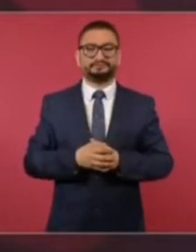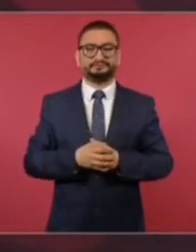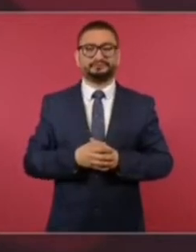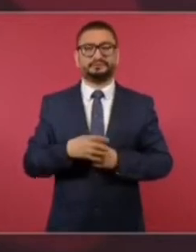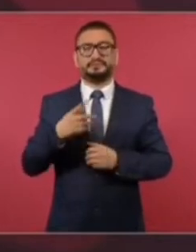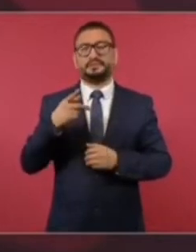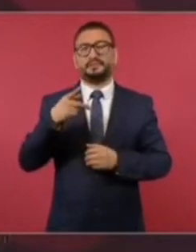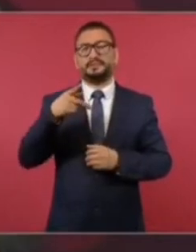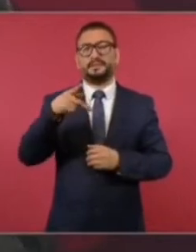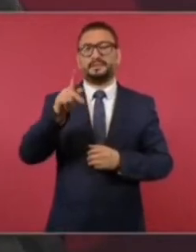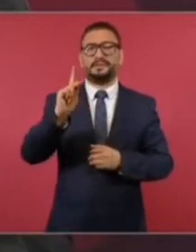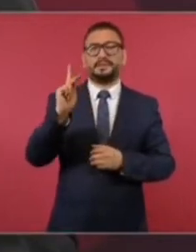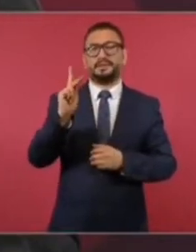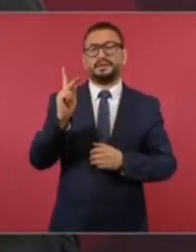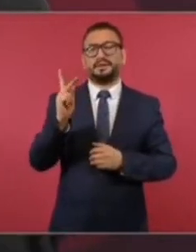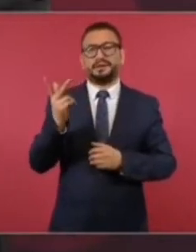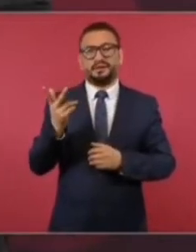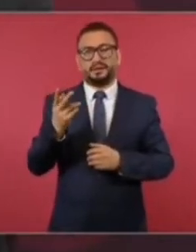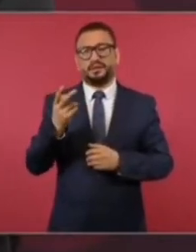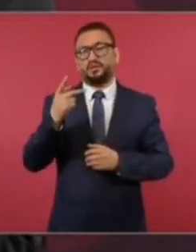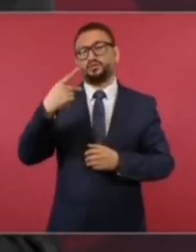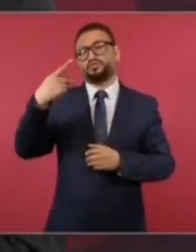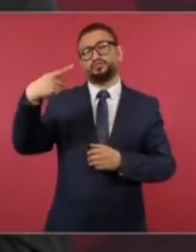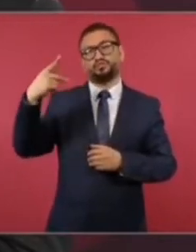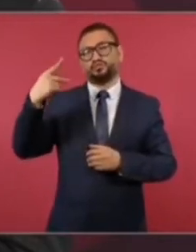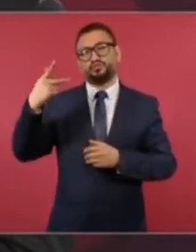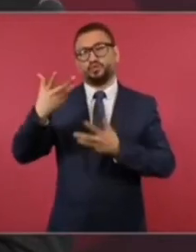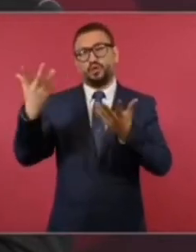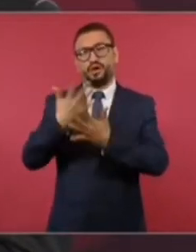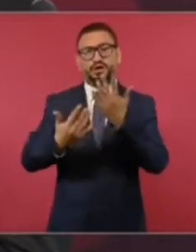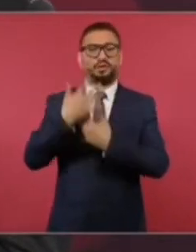pues esas son sus políticas.